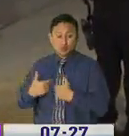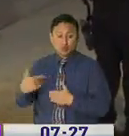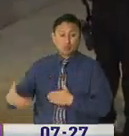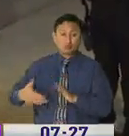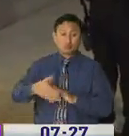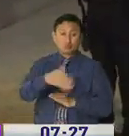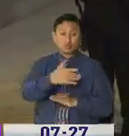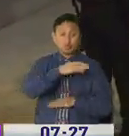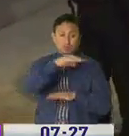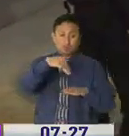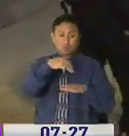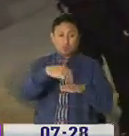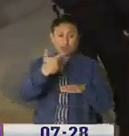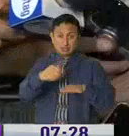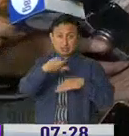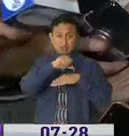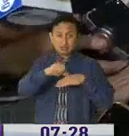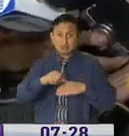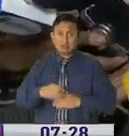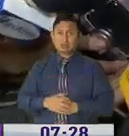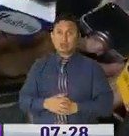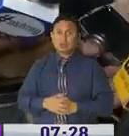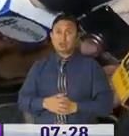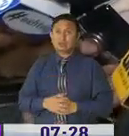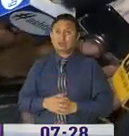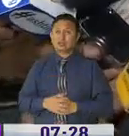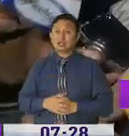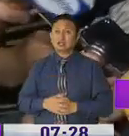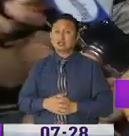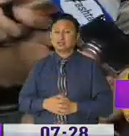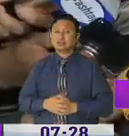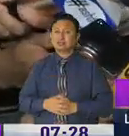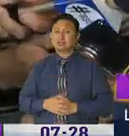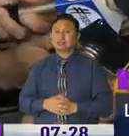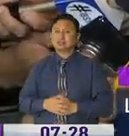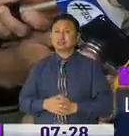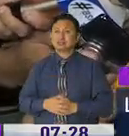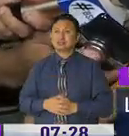autopsia de ley. Tiene 3 detenciones, una por acción ilícita, una por